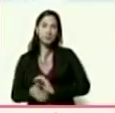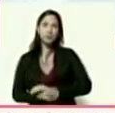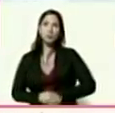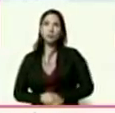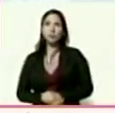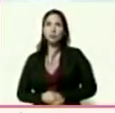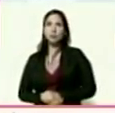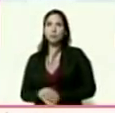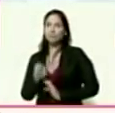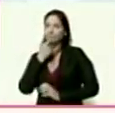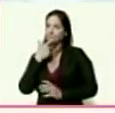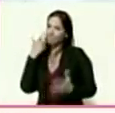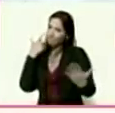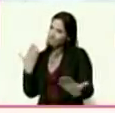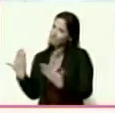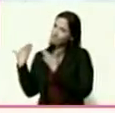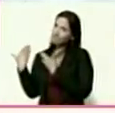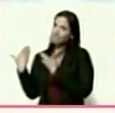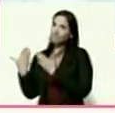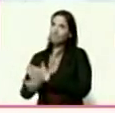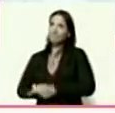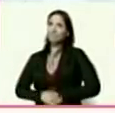Esta belleza,